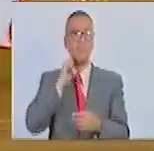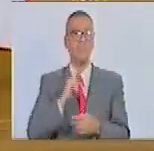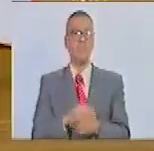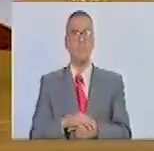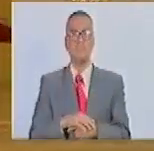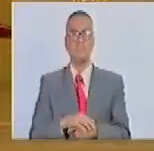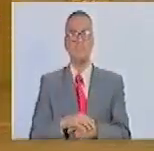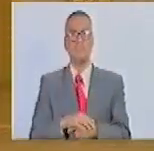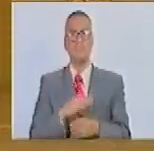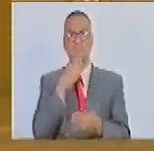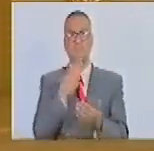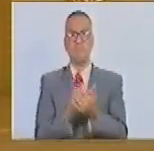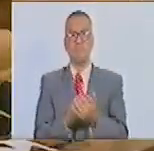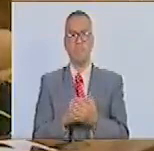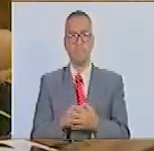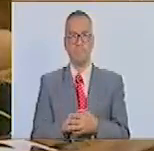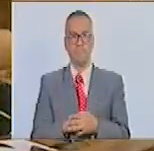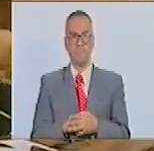Bolivariana.